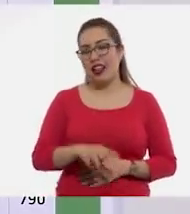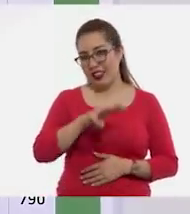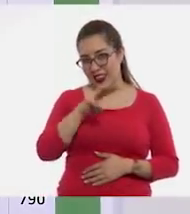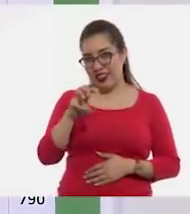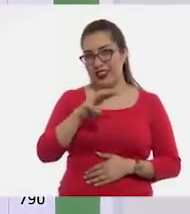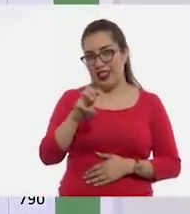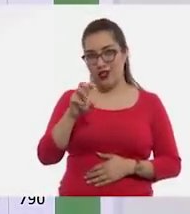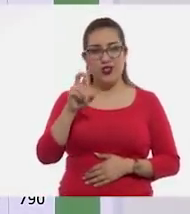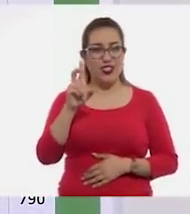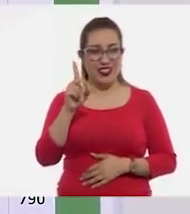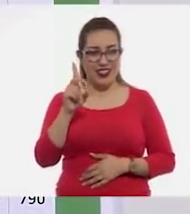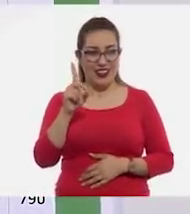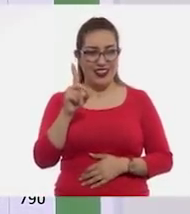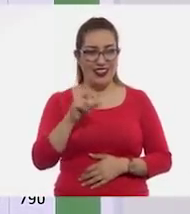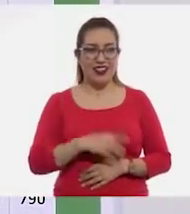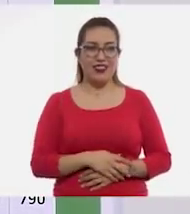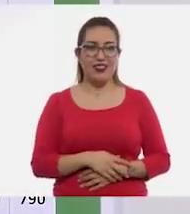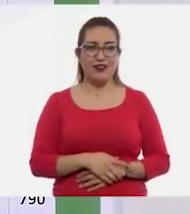330.